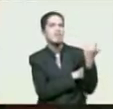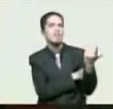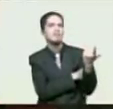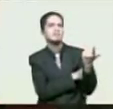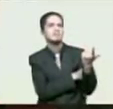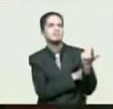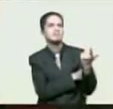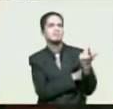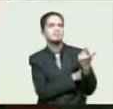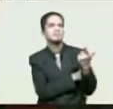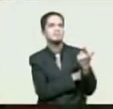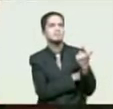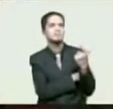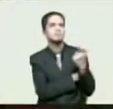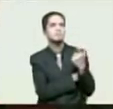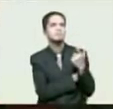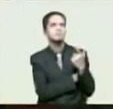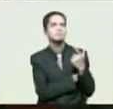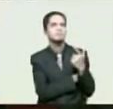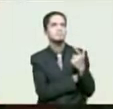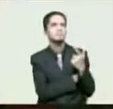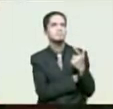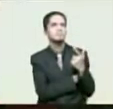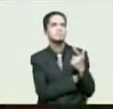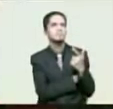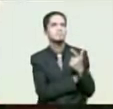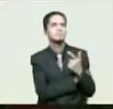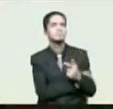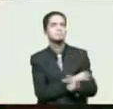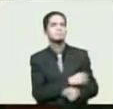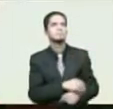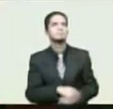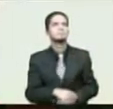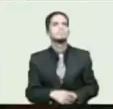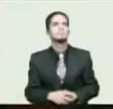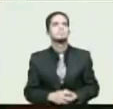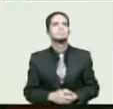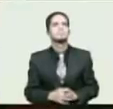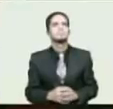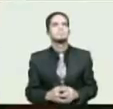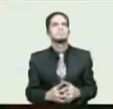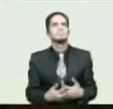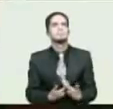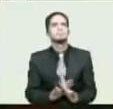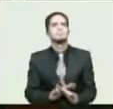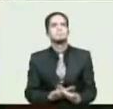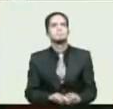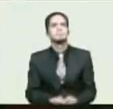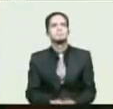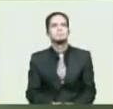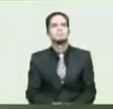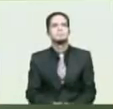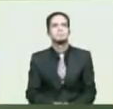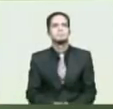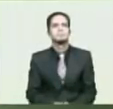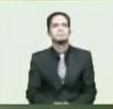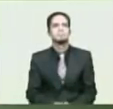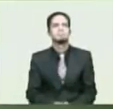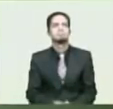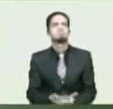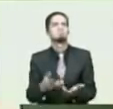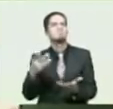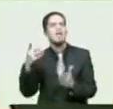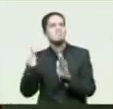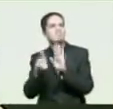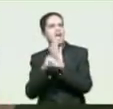Fuerza Social, Fuerza Armada, como en la Cuarta República, los derechos, la